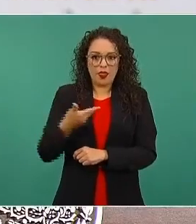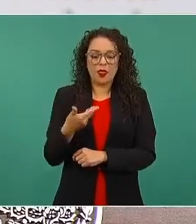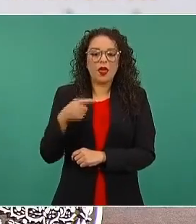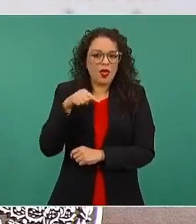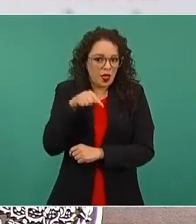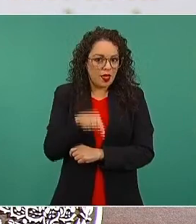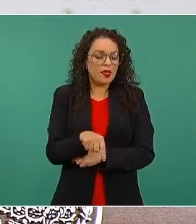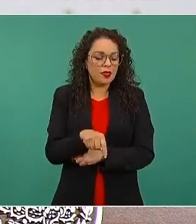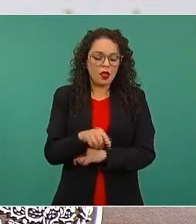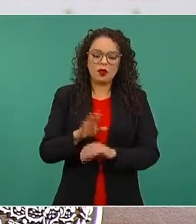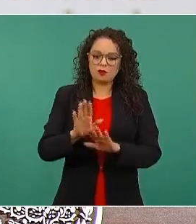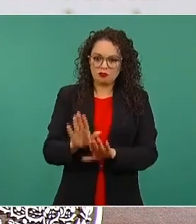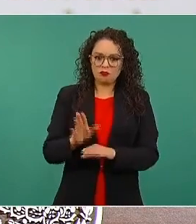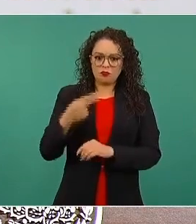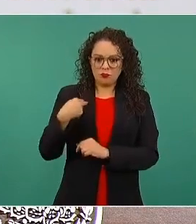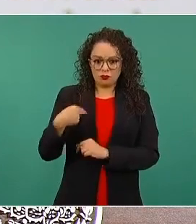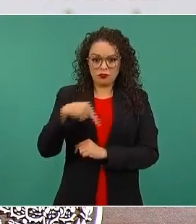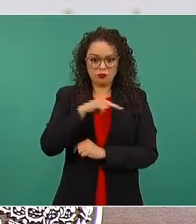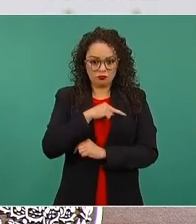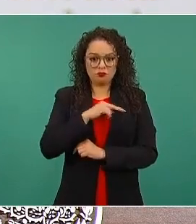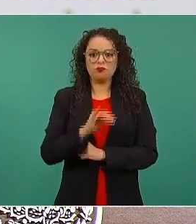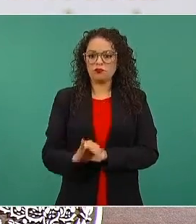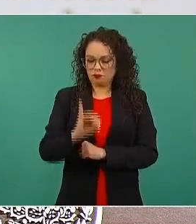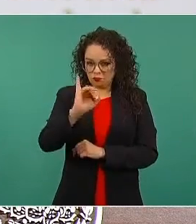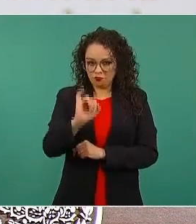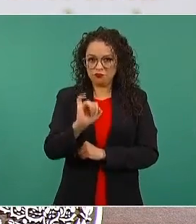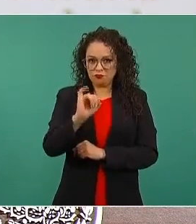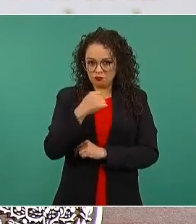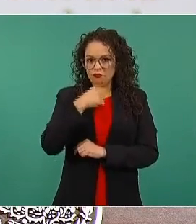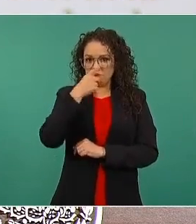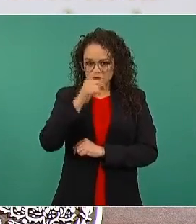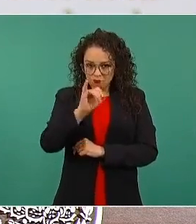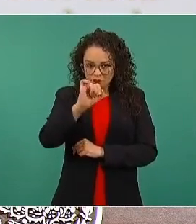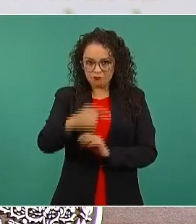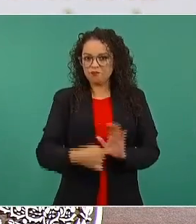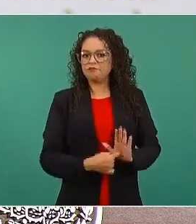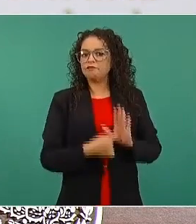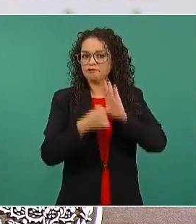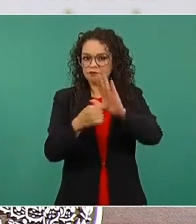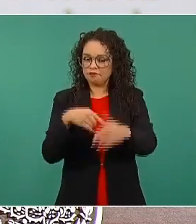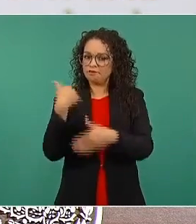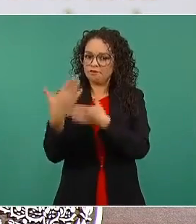quedamos en exponerlo, en darlo a conocer.